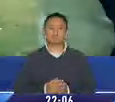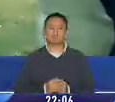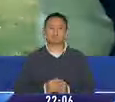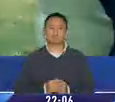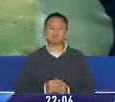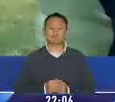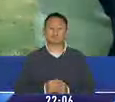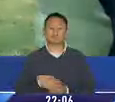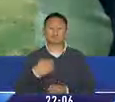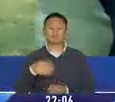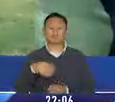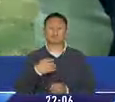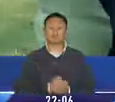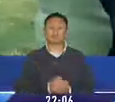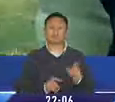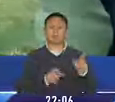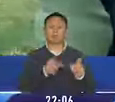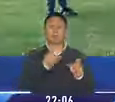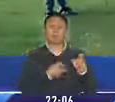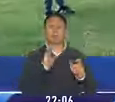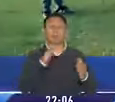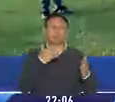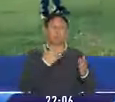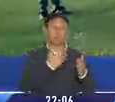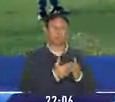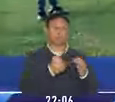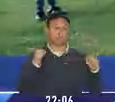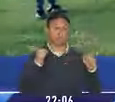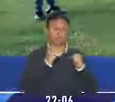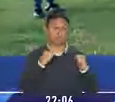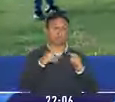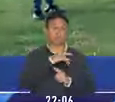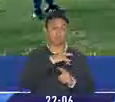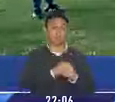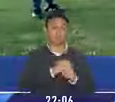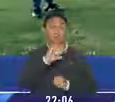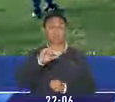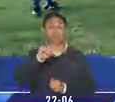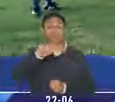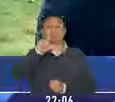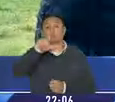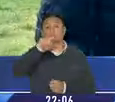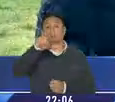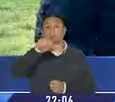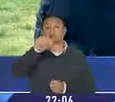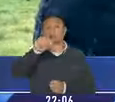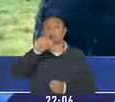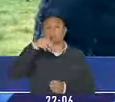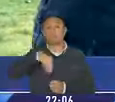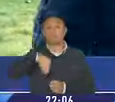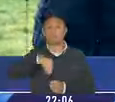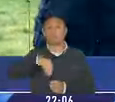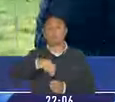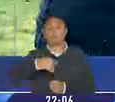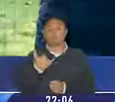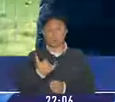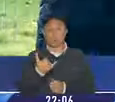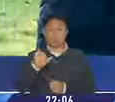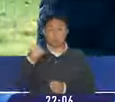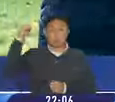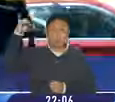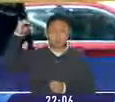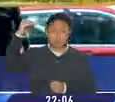Una sorpresa se llevaron las personas que acuden a hacer ejercicio en el Parque del Calzado cuando este miércoles, con los primeros destellos de